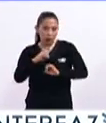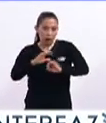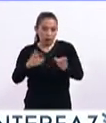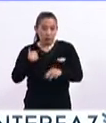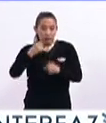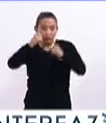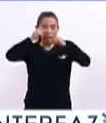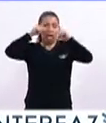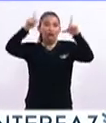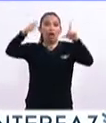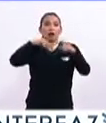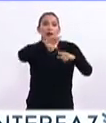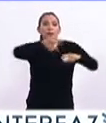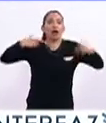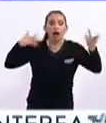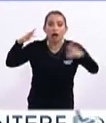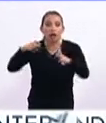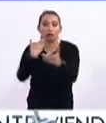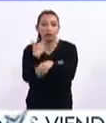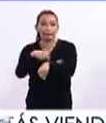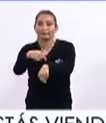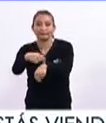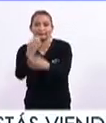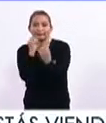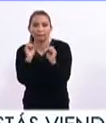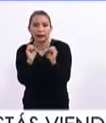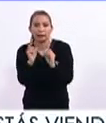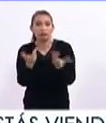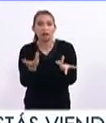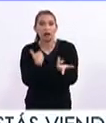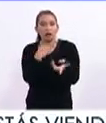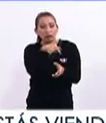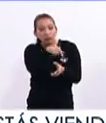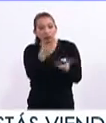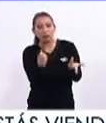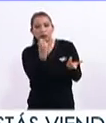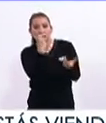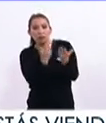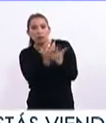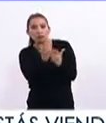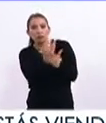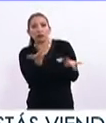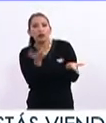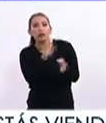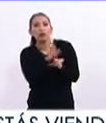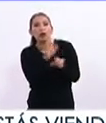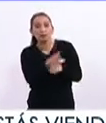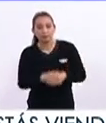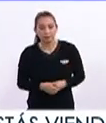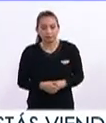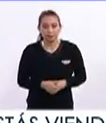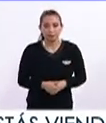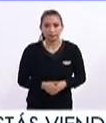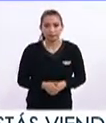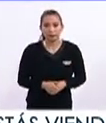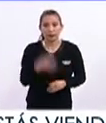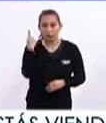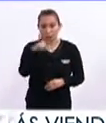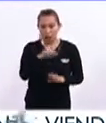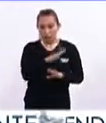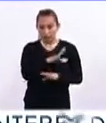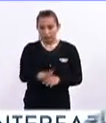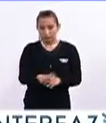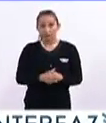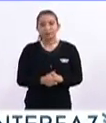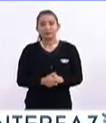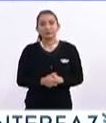si yo me despierto a las prisas, en ese momento no voy a... ¿Pero en qué debe ser rico ese desayuno? Hablamos que De manera